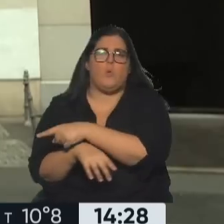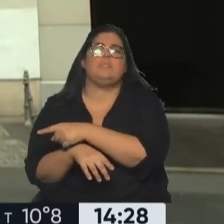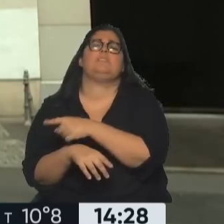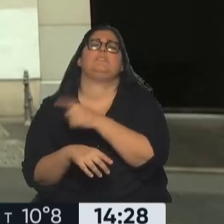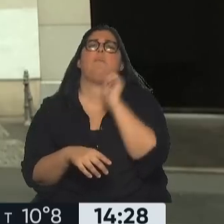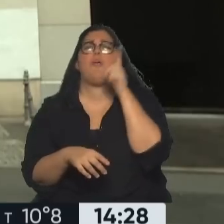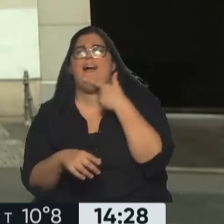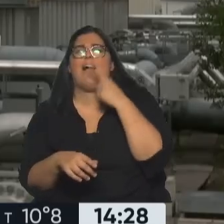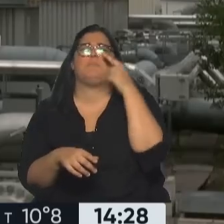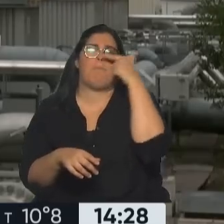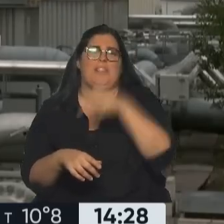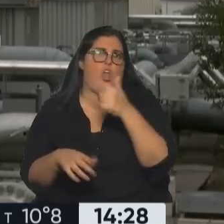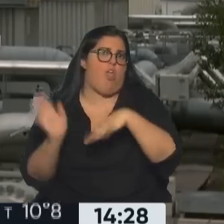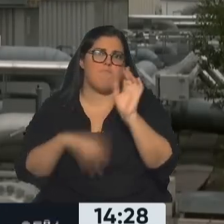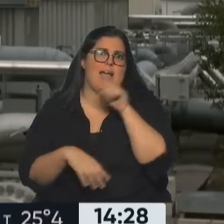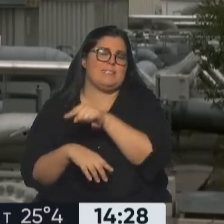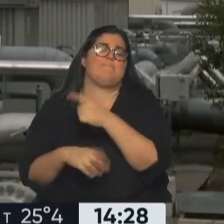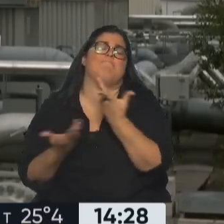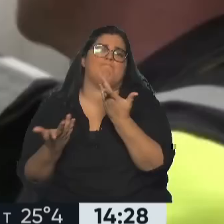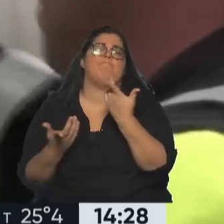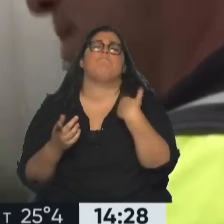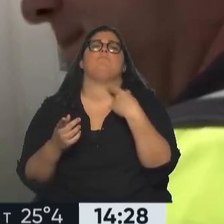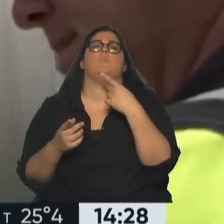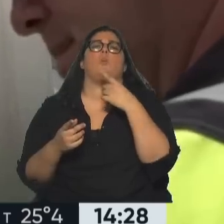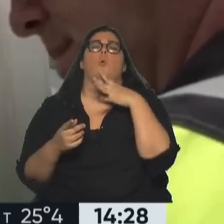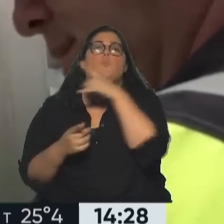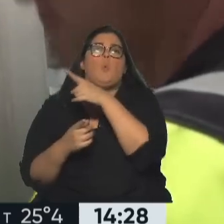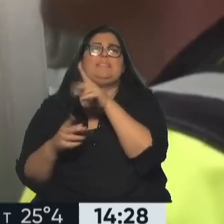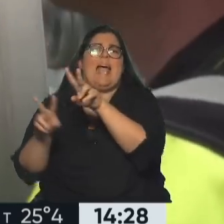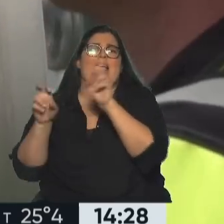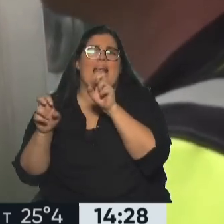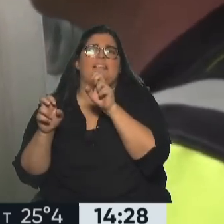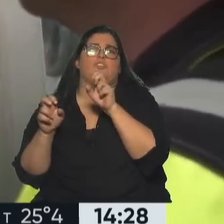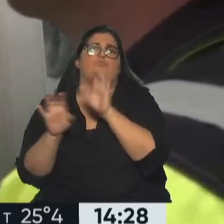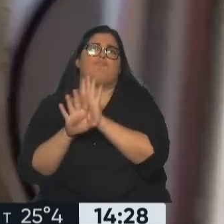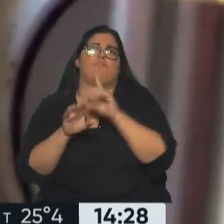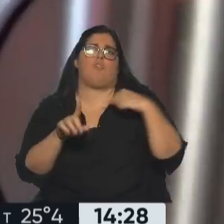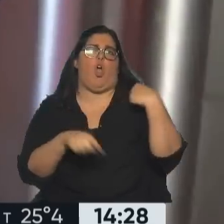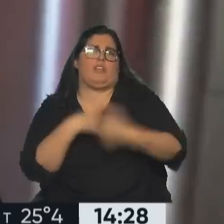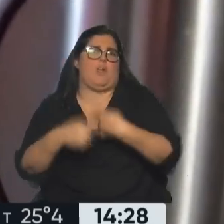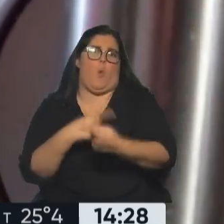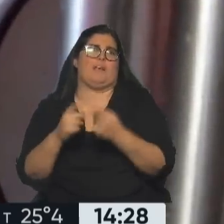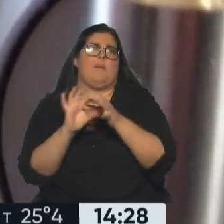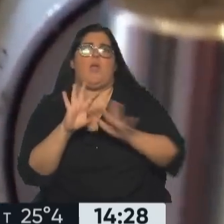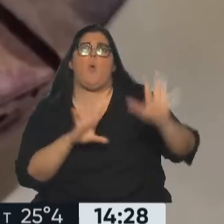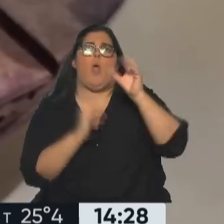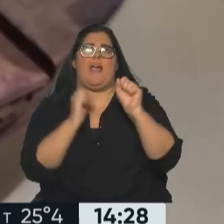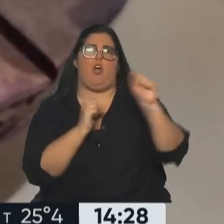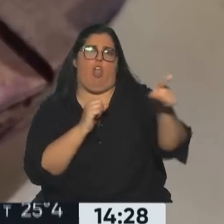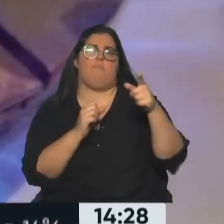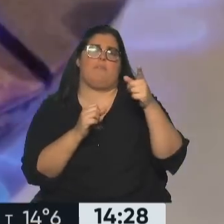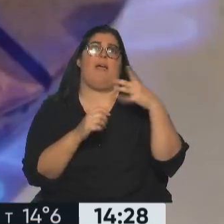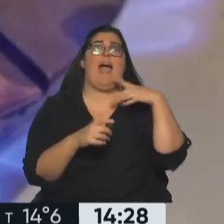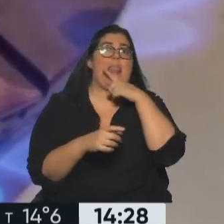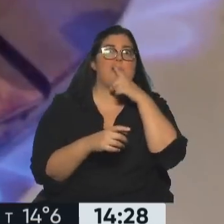gas, los principales ingresos de Rusia, están empezando a repercutir duramente en las economías europeas, entre las que la de Alemania es de